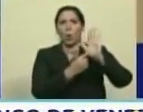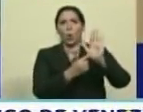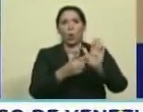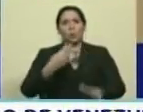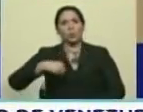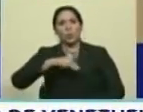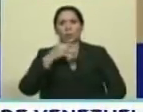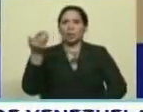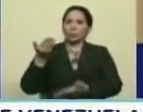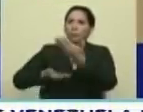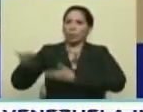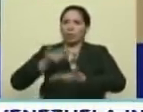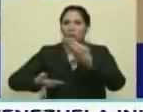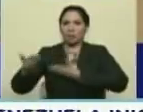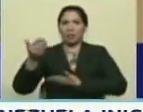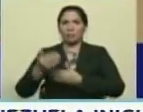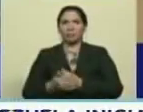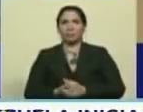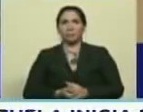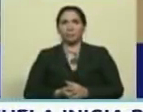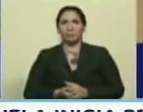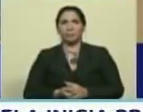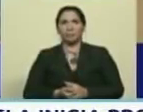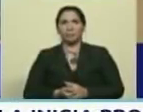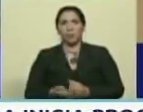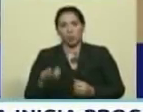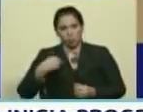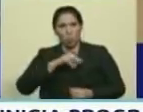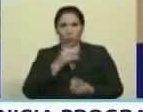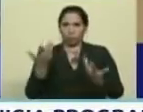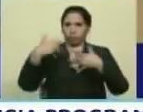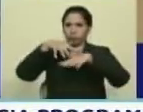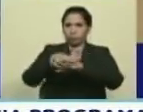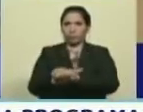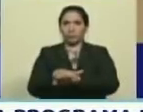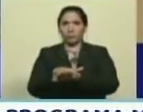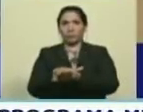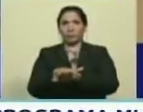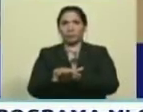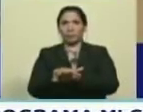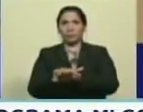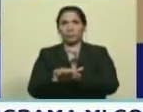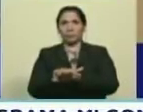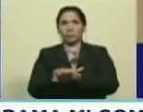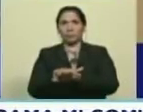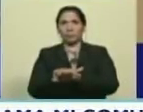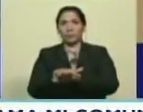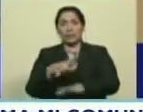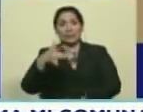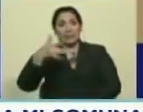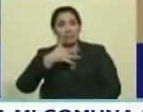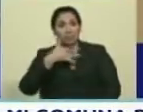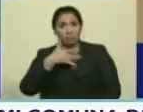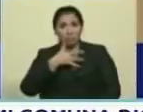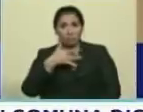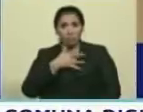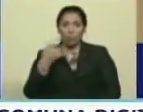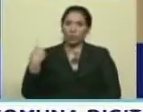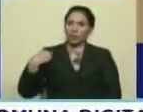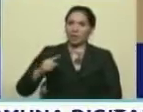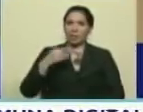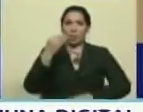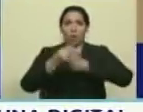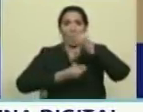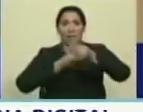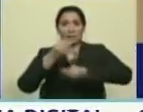irrestricta entre nosotros. Y si sentimos que tenemos que hacer la